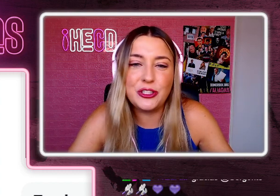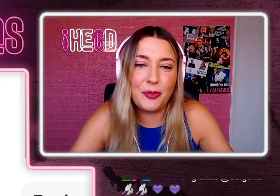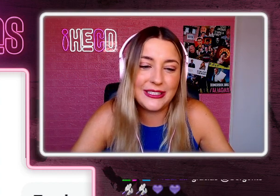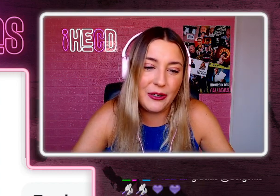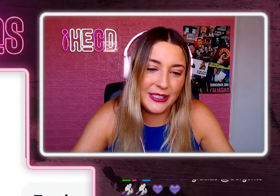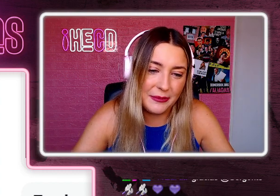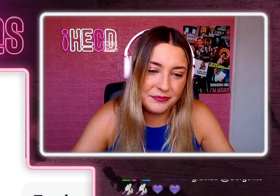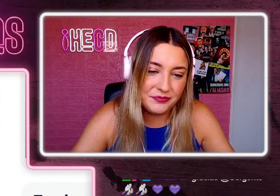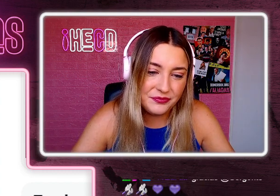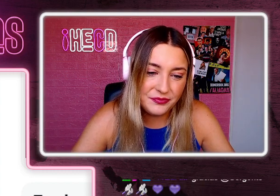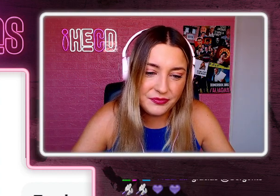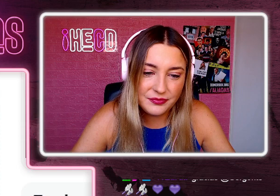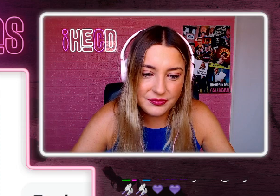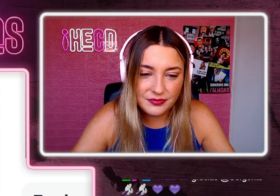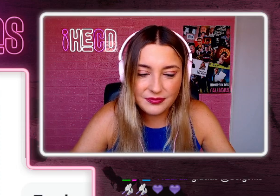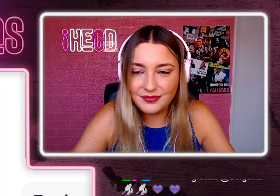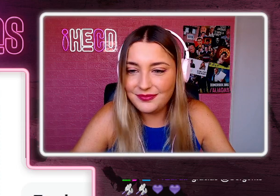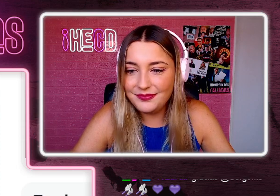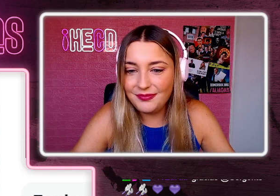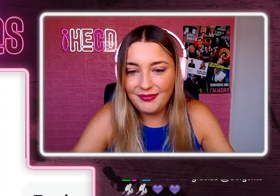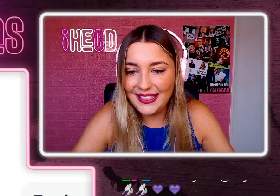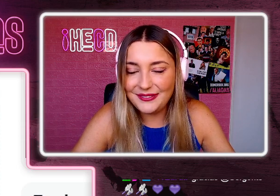un aplauso por esa heroína